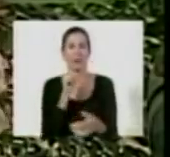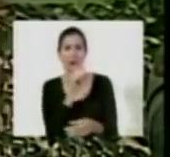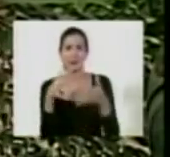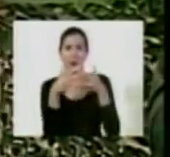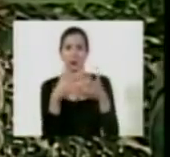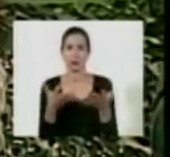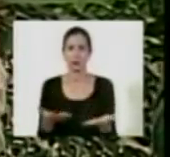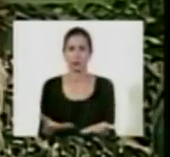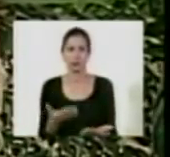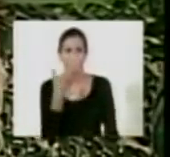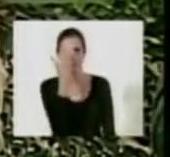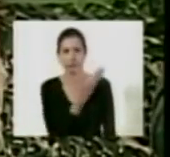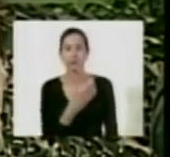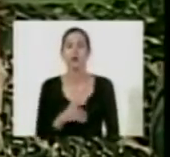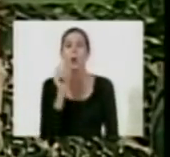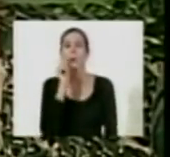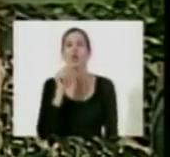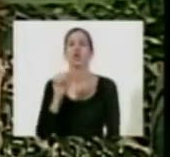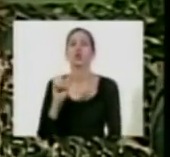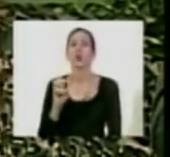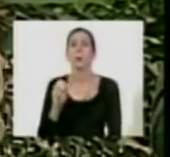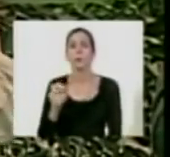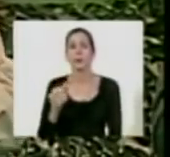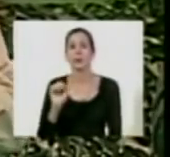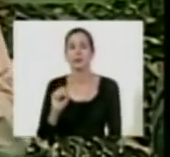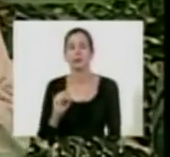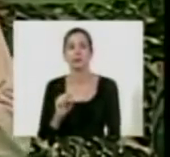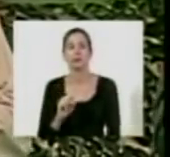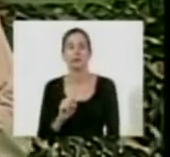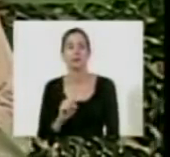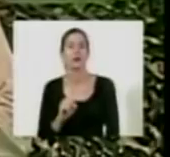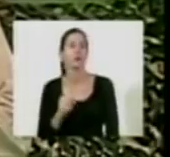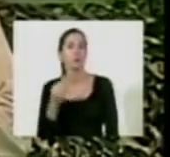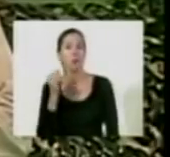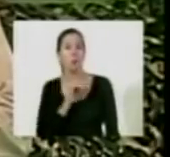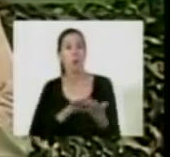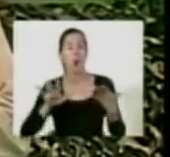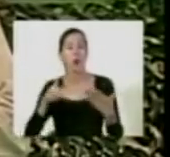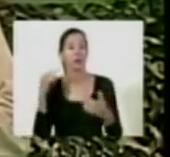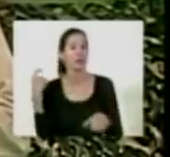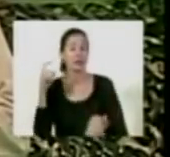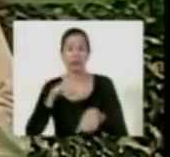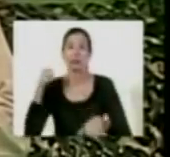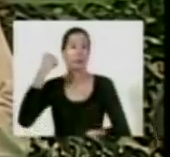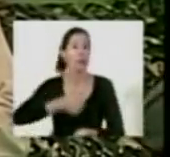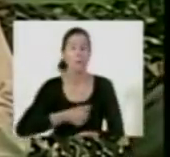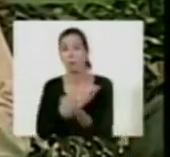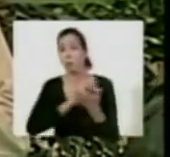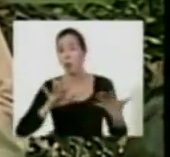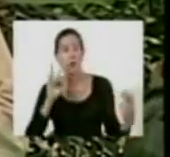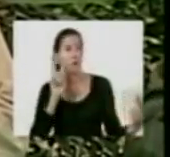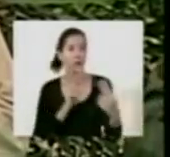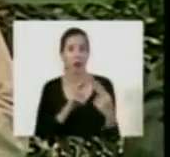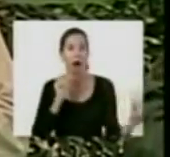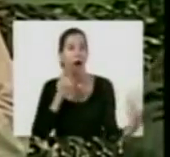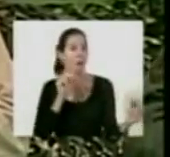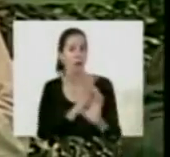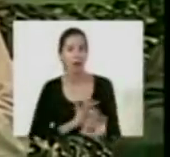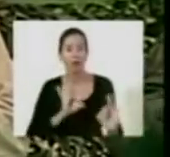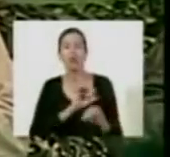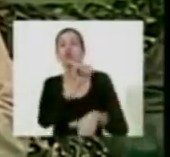a Tomás Channon. Tenemos tiempo que no hablamos con Tomás Channon, desde aquí le enviamos un saludo a Tomás Channon, subsecretario